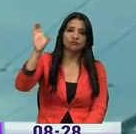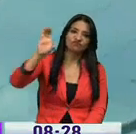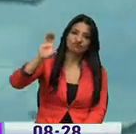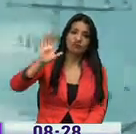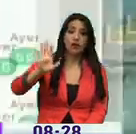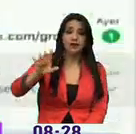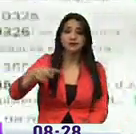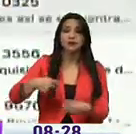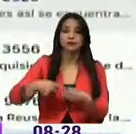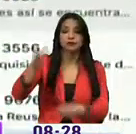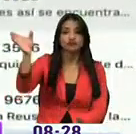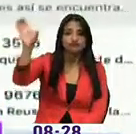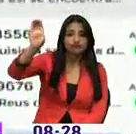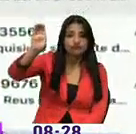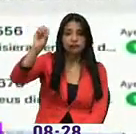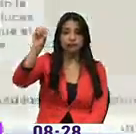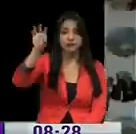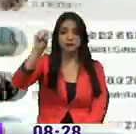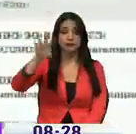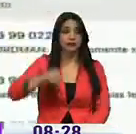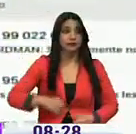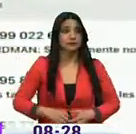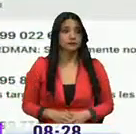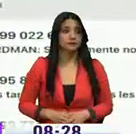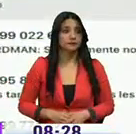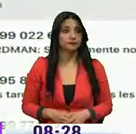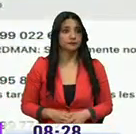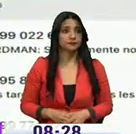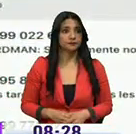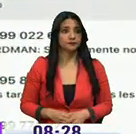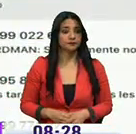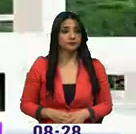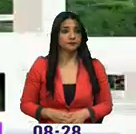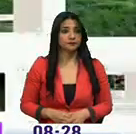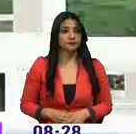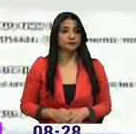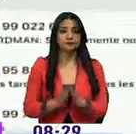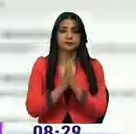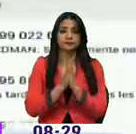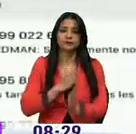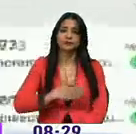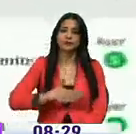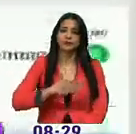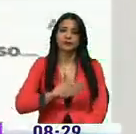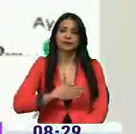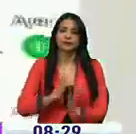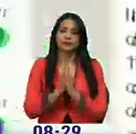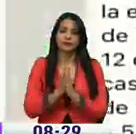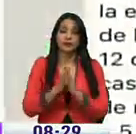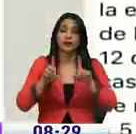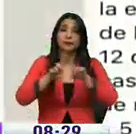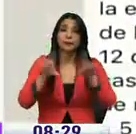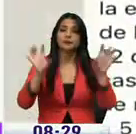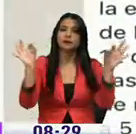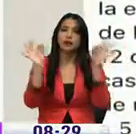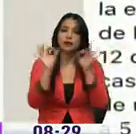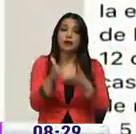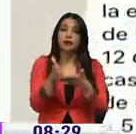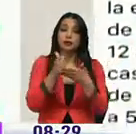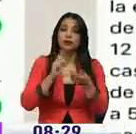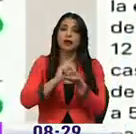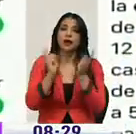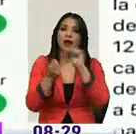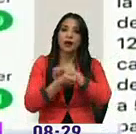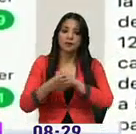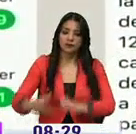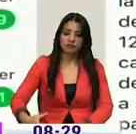Quito. Vea usted, ¿eh? Para que no vea nada. Y acá nos dicen, por favor, pedirles, a la empresa eléctrica nos ayude con los cambios de los tres